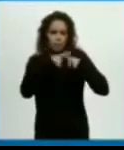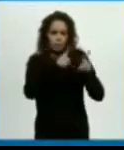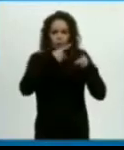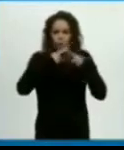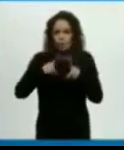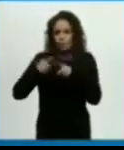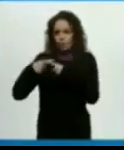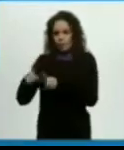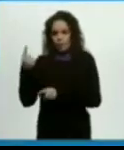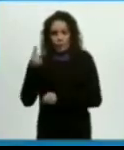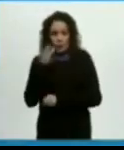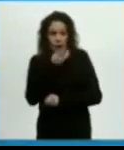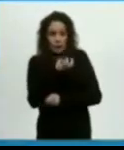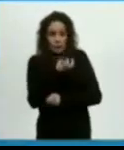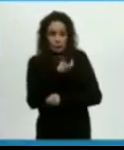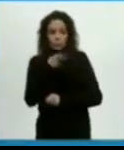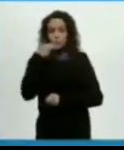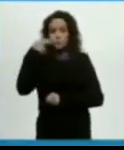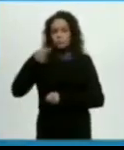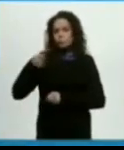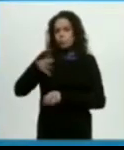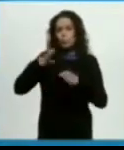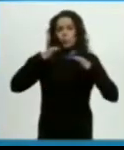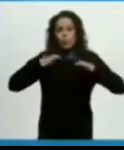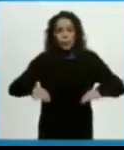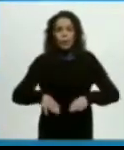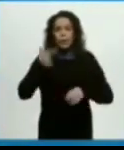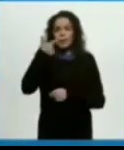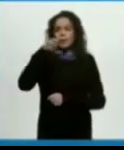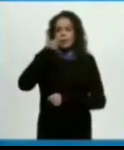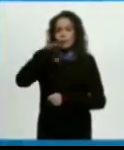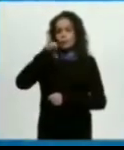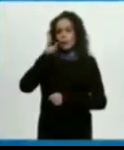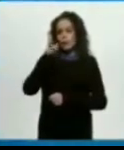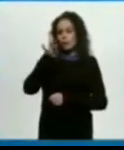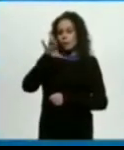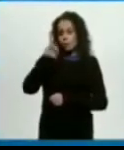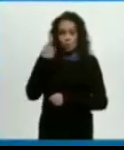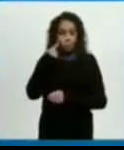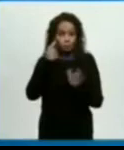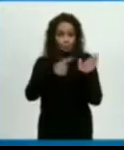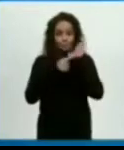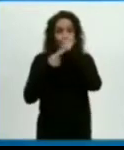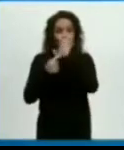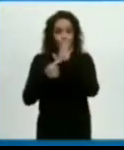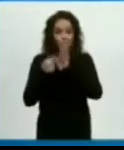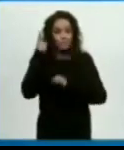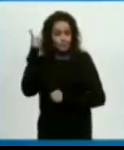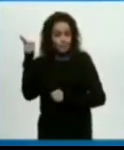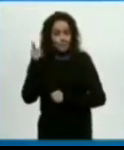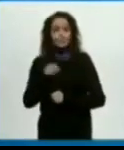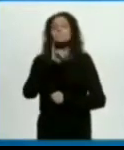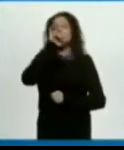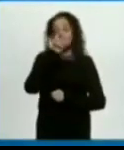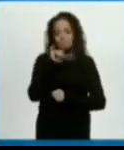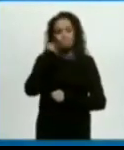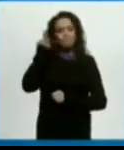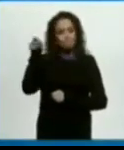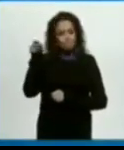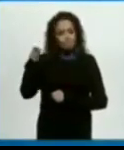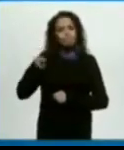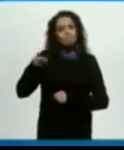y se llaman cuerpos geométricos. Vamos a ver. Estos sí son